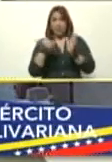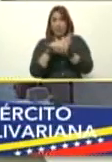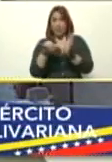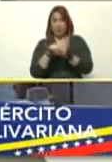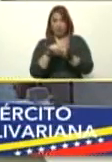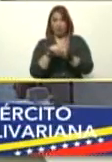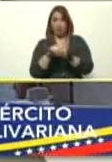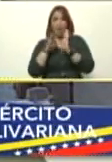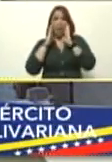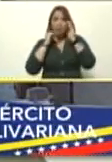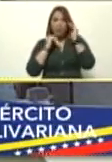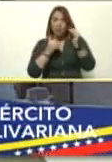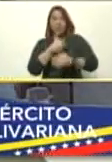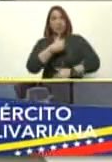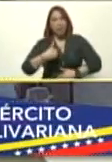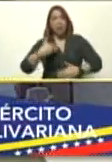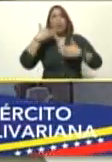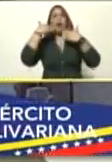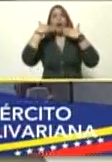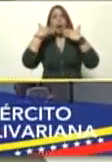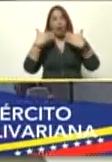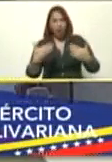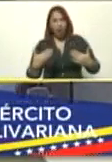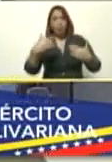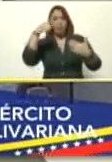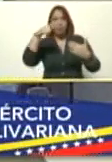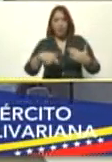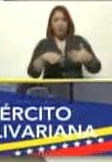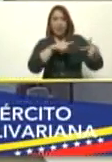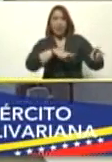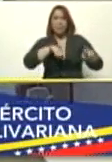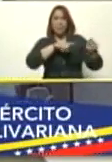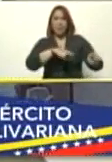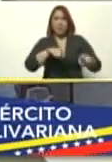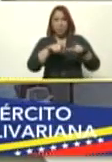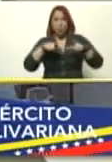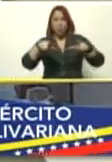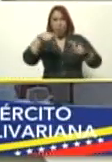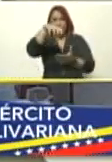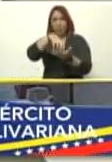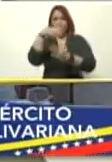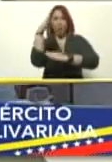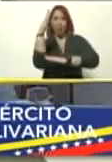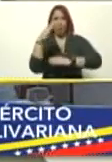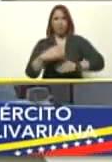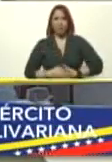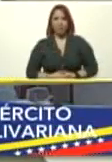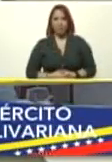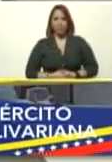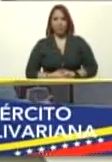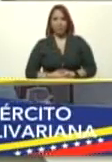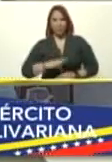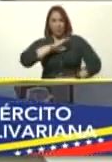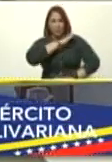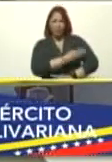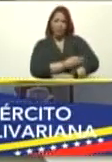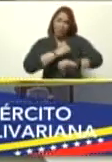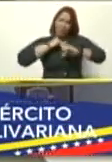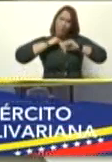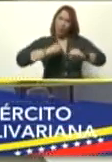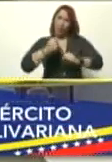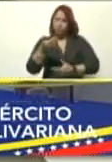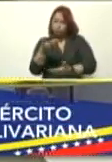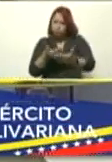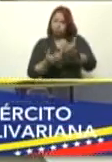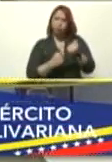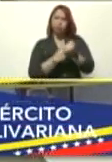atendieron. Quiero agradecerle a los campesinos de toda esa zona del estado Lara la actitud valiente y de